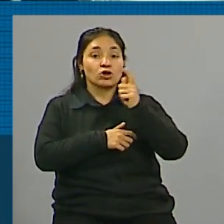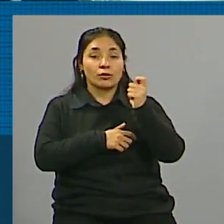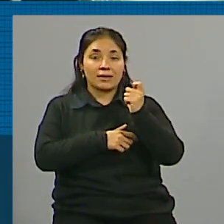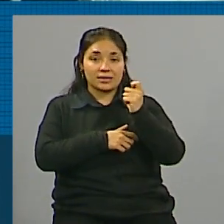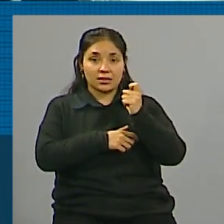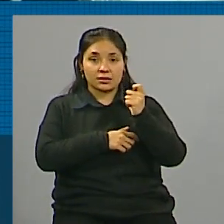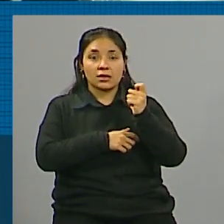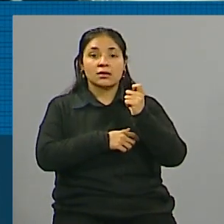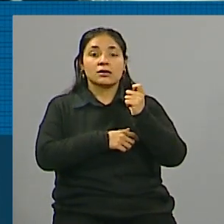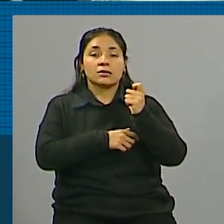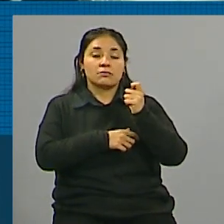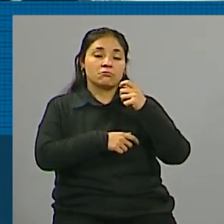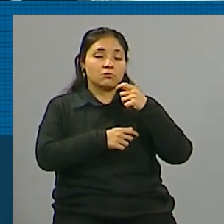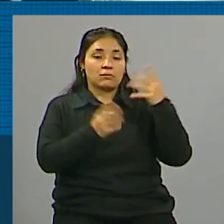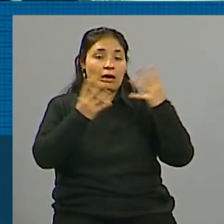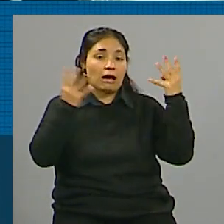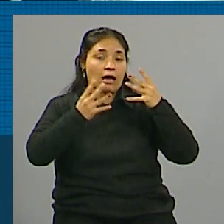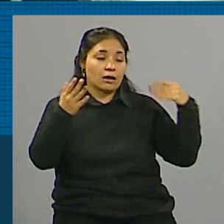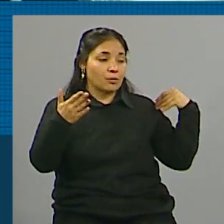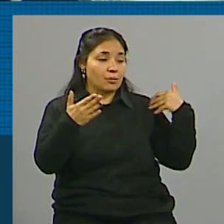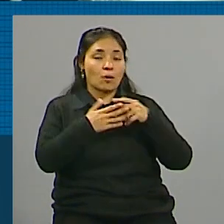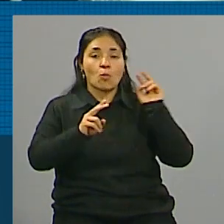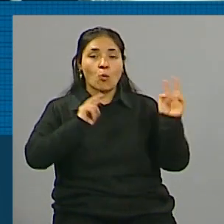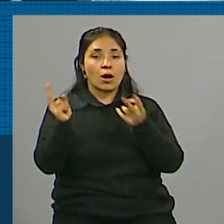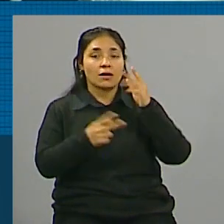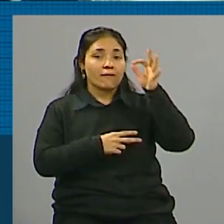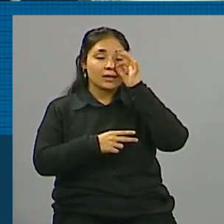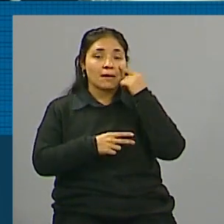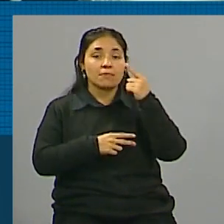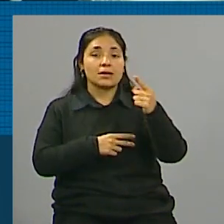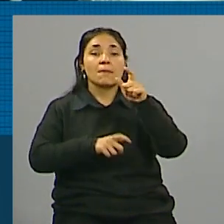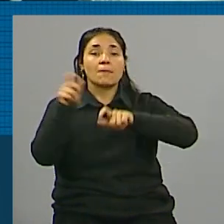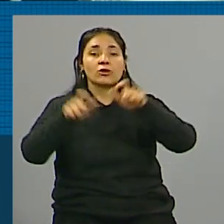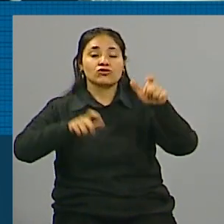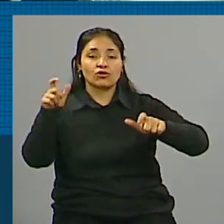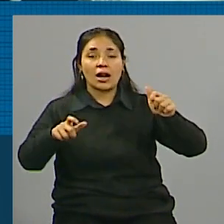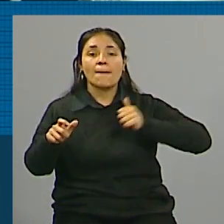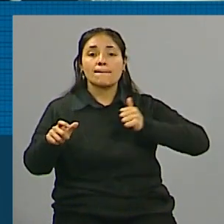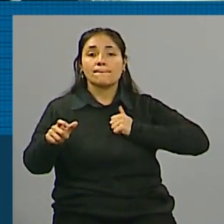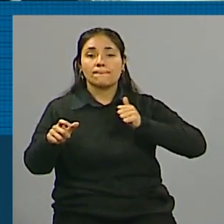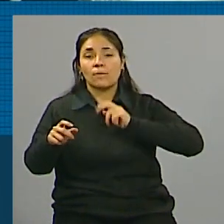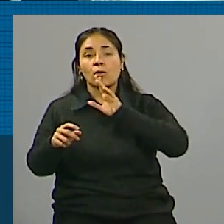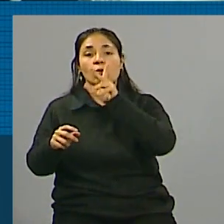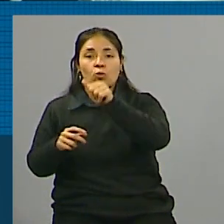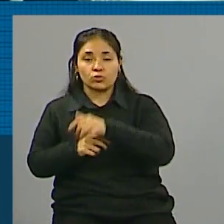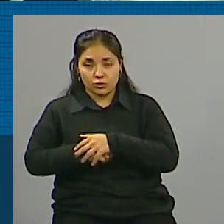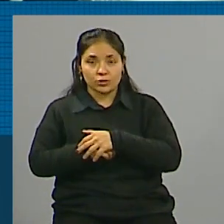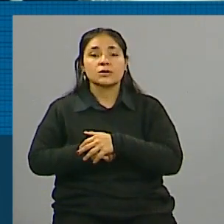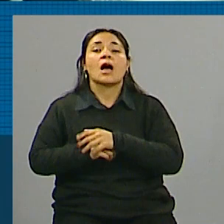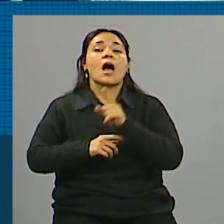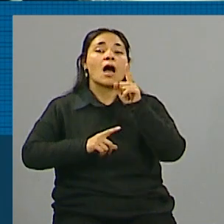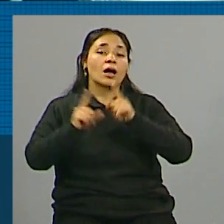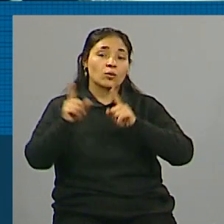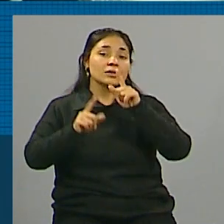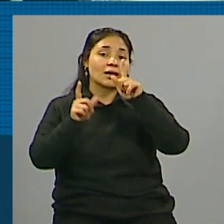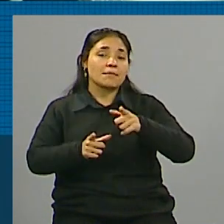conflicto habían perdido la vida unos 20.000 soldados rusos, entre los cuales había mercenarios en un 50% y que incluso decían